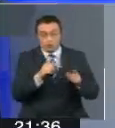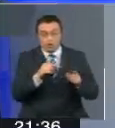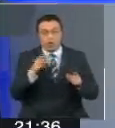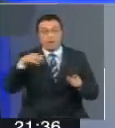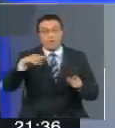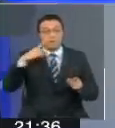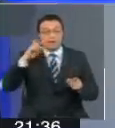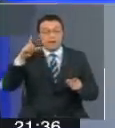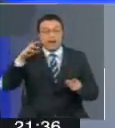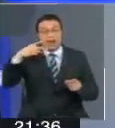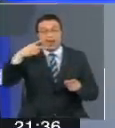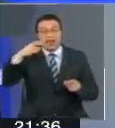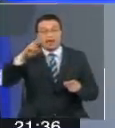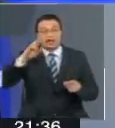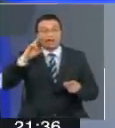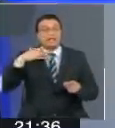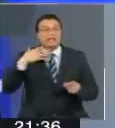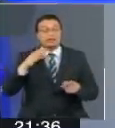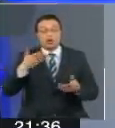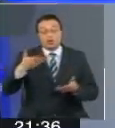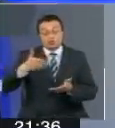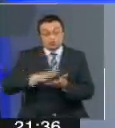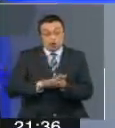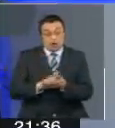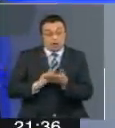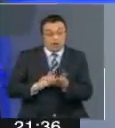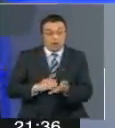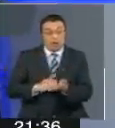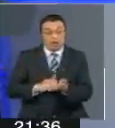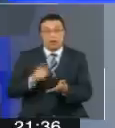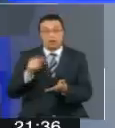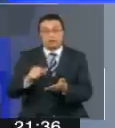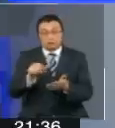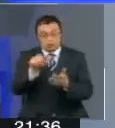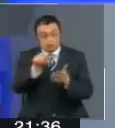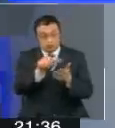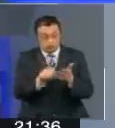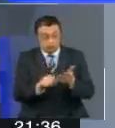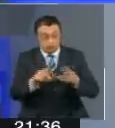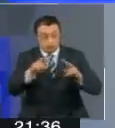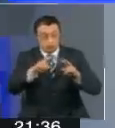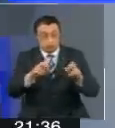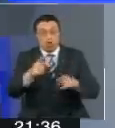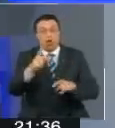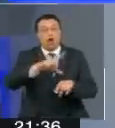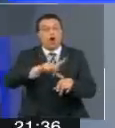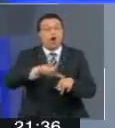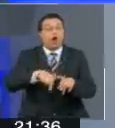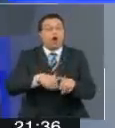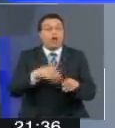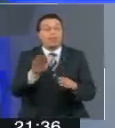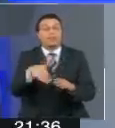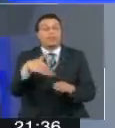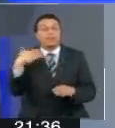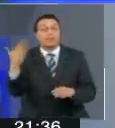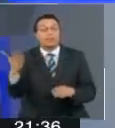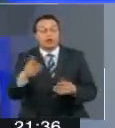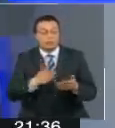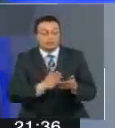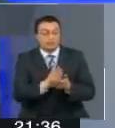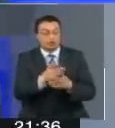Miguel Enríquez muere, la autopsia es precisa, horas después del inicio del